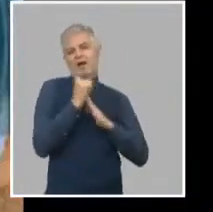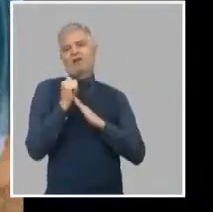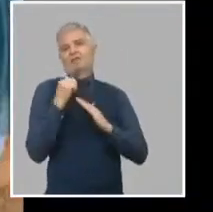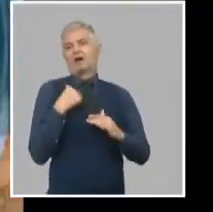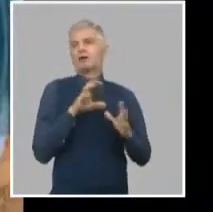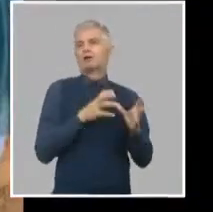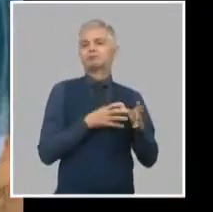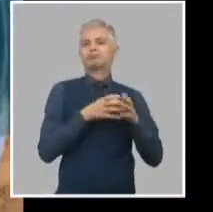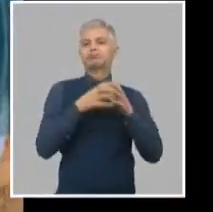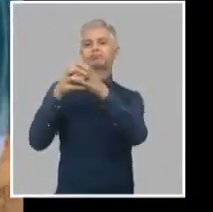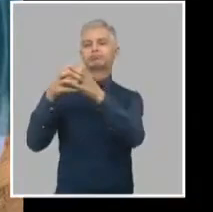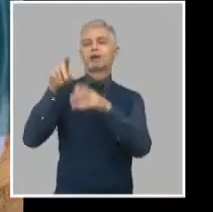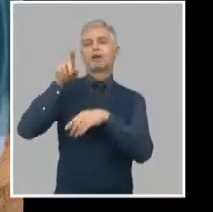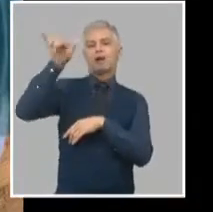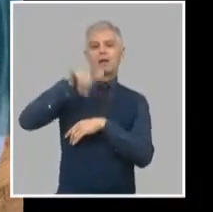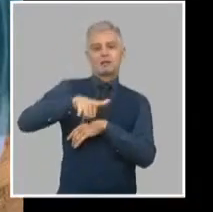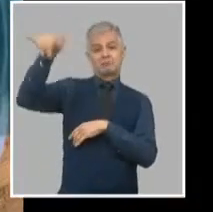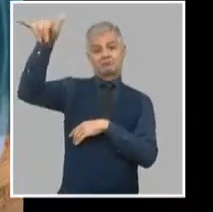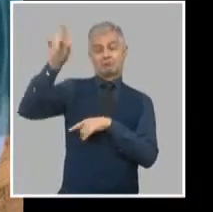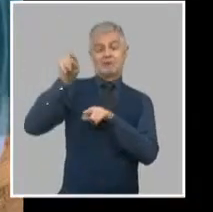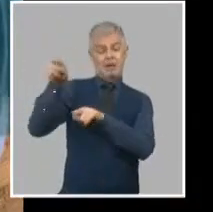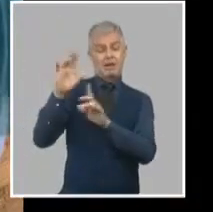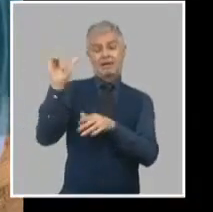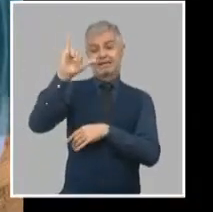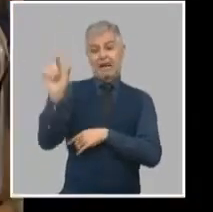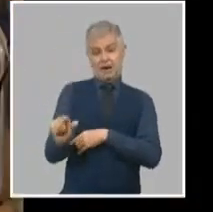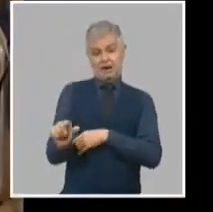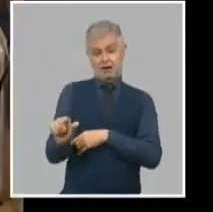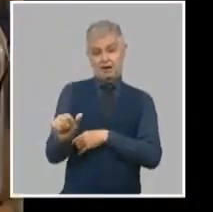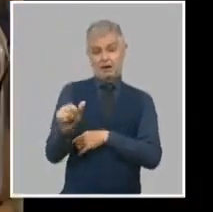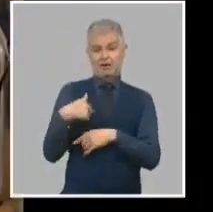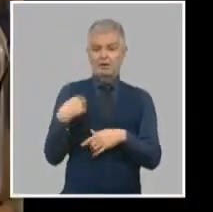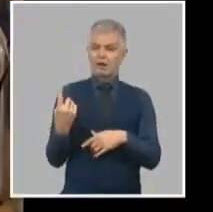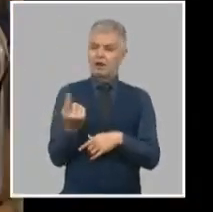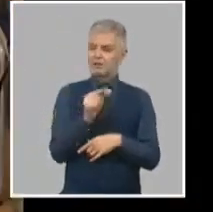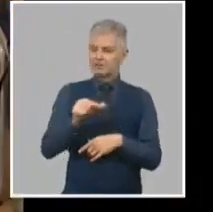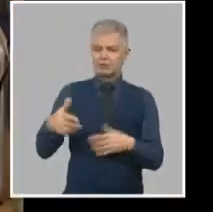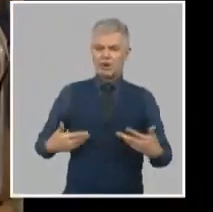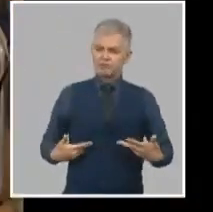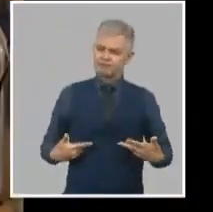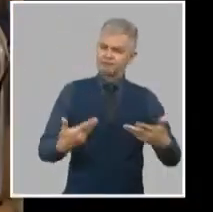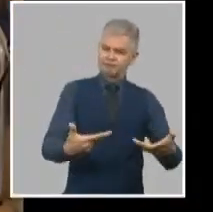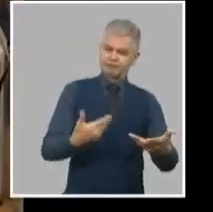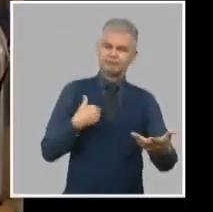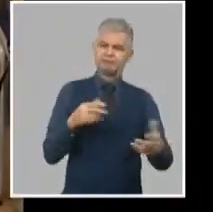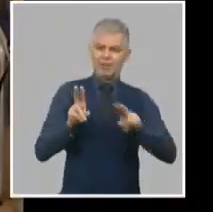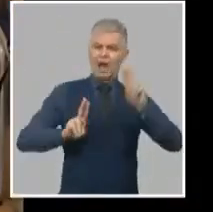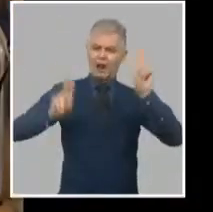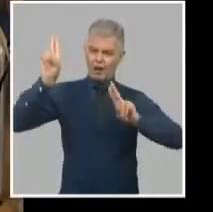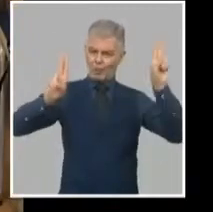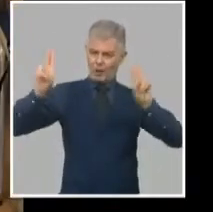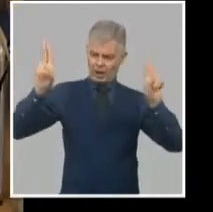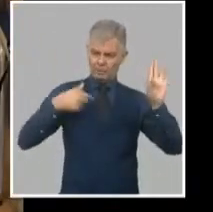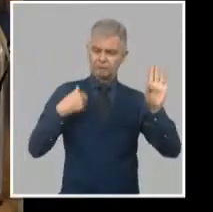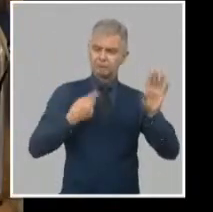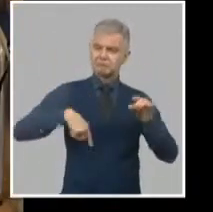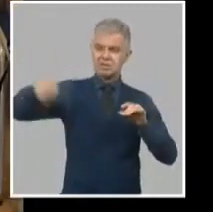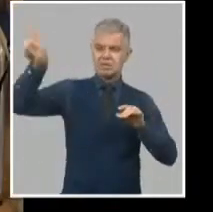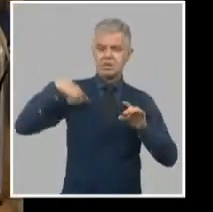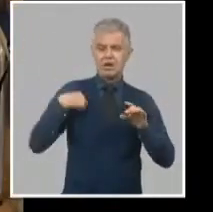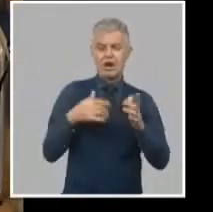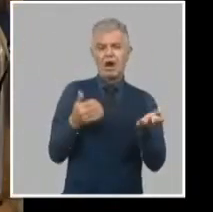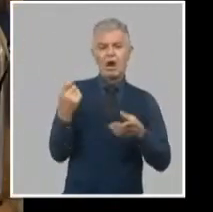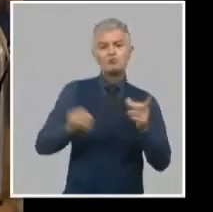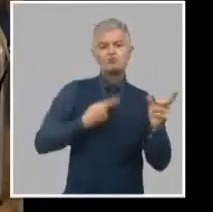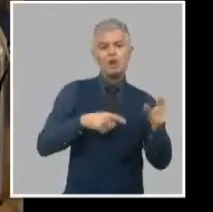de enfermería y de otras especializaciones de la salud que dieron ese paso al frente para ir a luchar contra la COVID